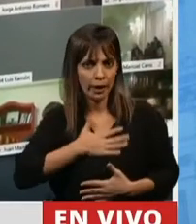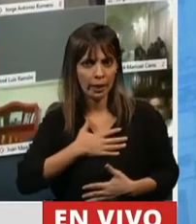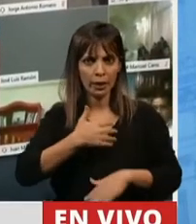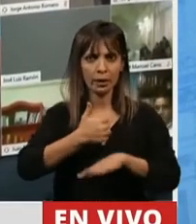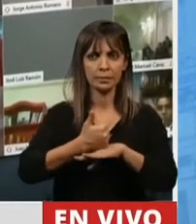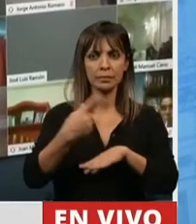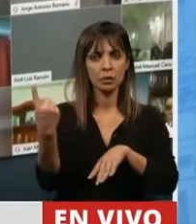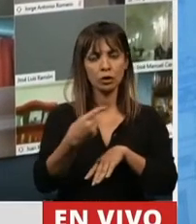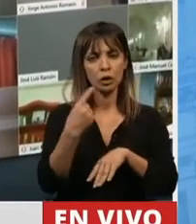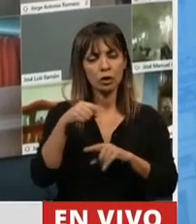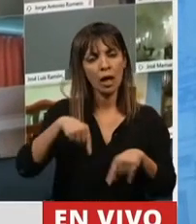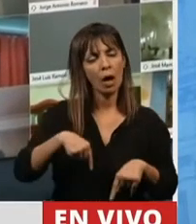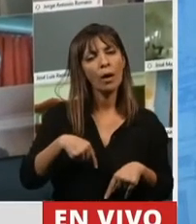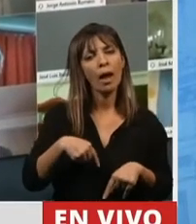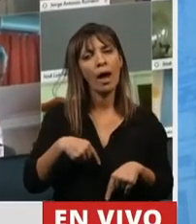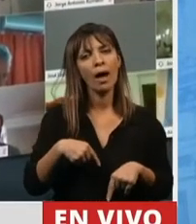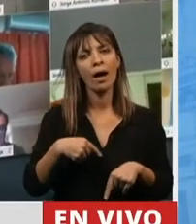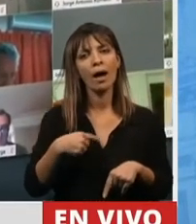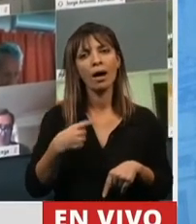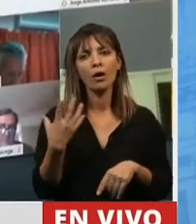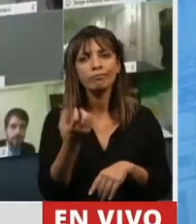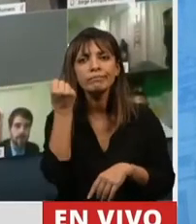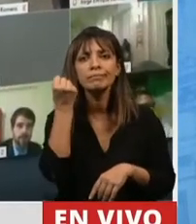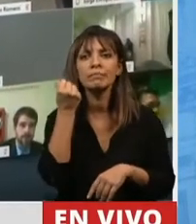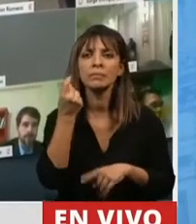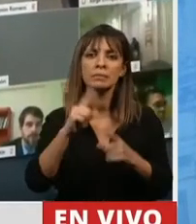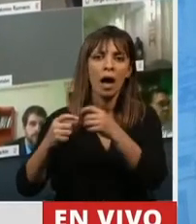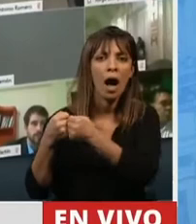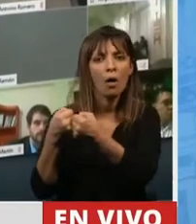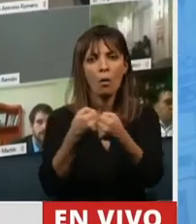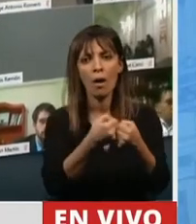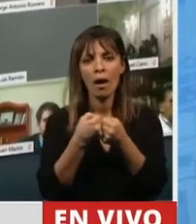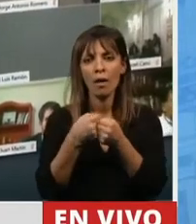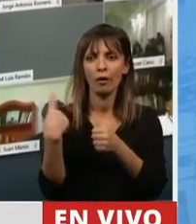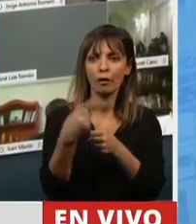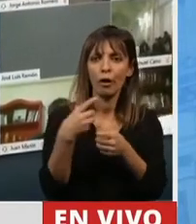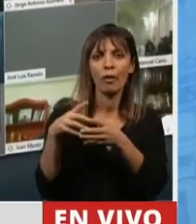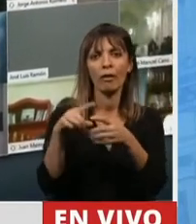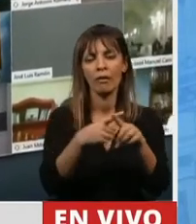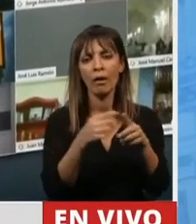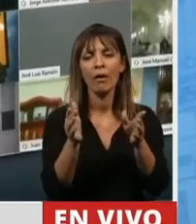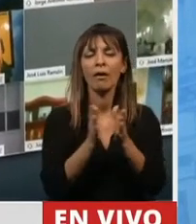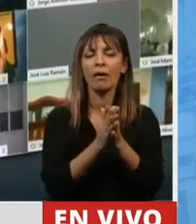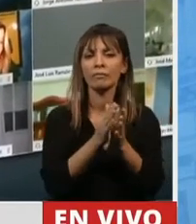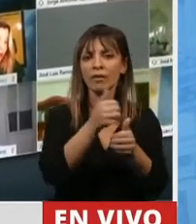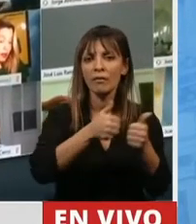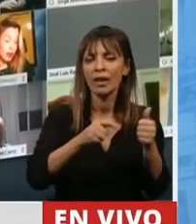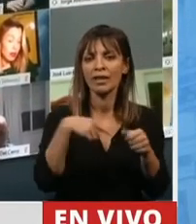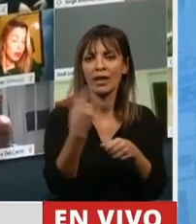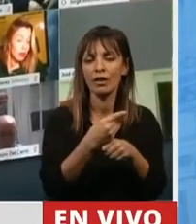idea de que estamos realmente contentos con que hayamos podido lograr algo en conjunto, el Frente de Todos, Cambiemos, los otros bloques, de